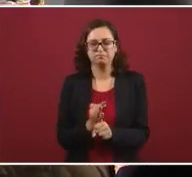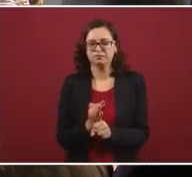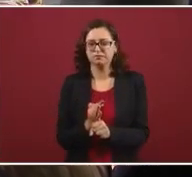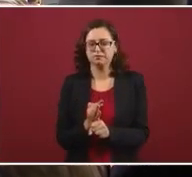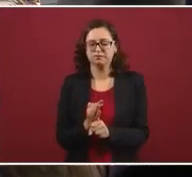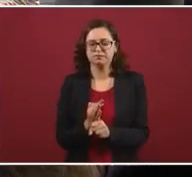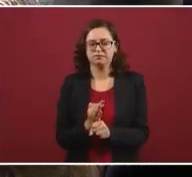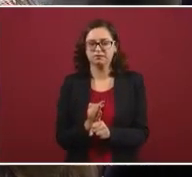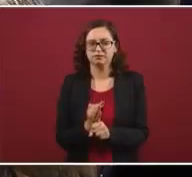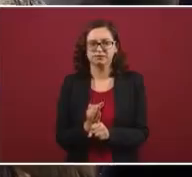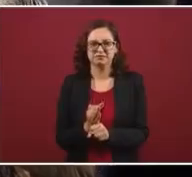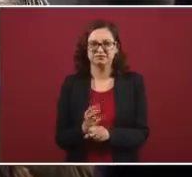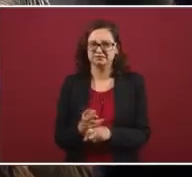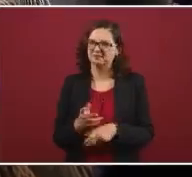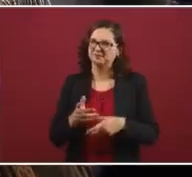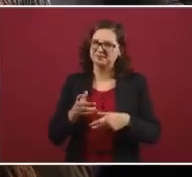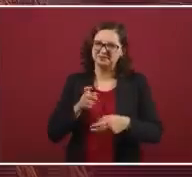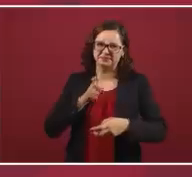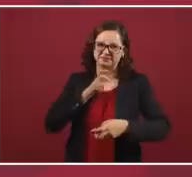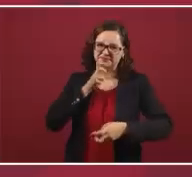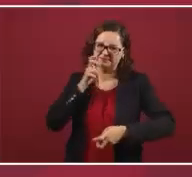bajo